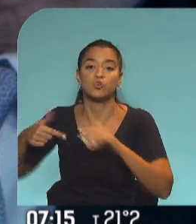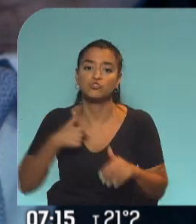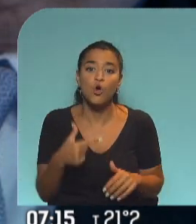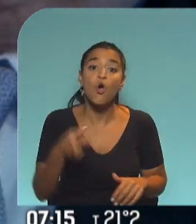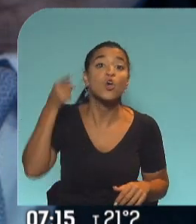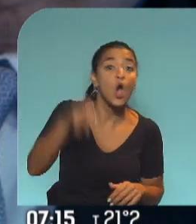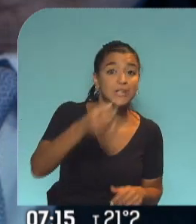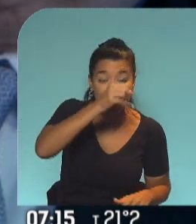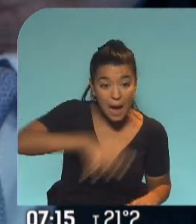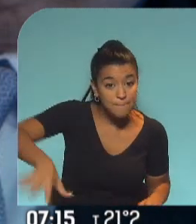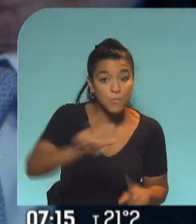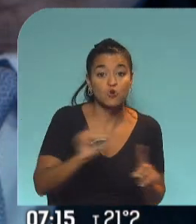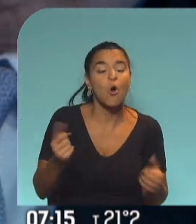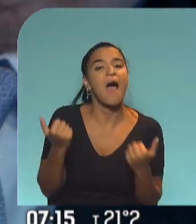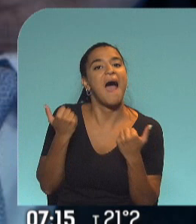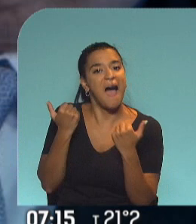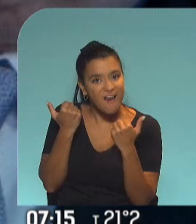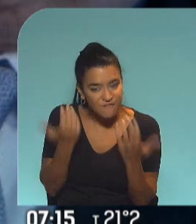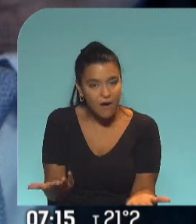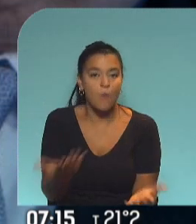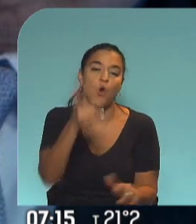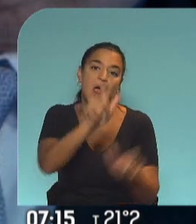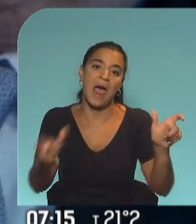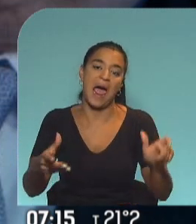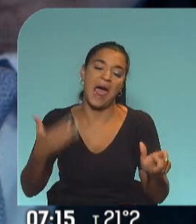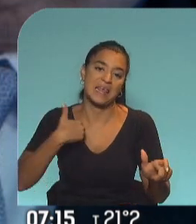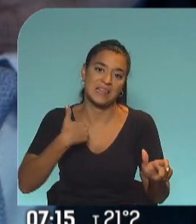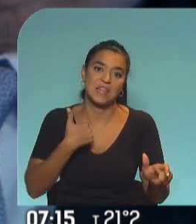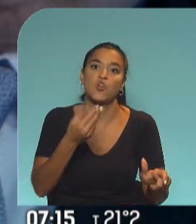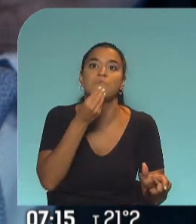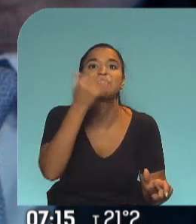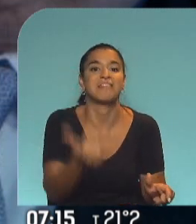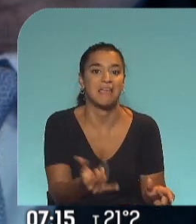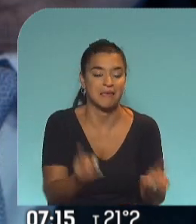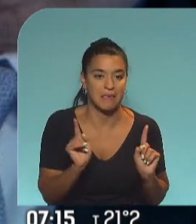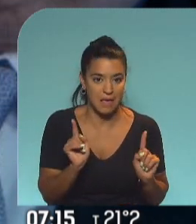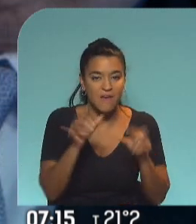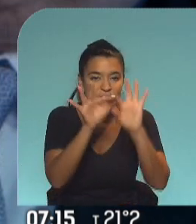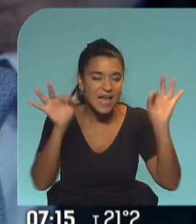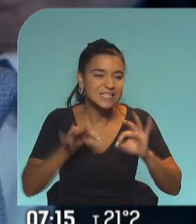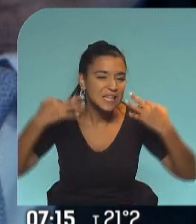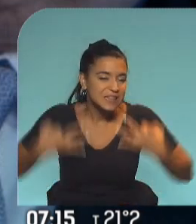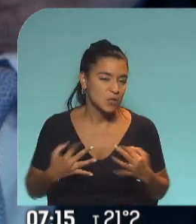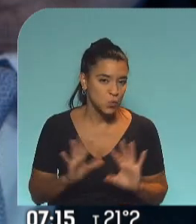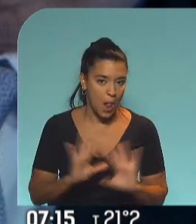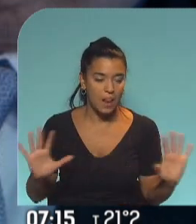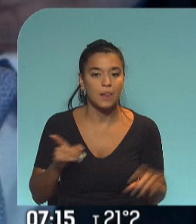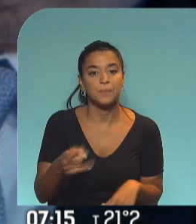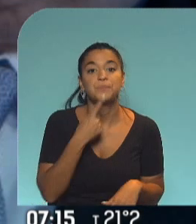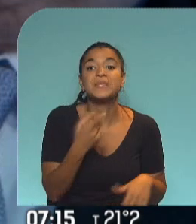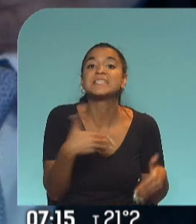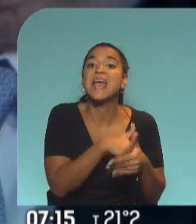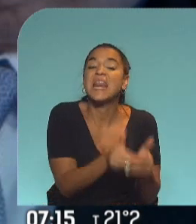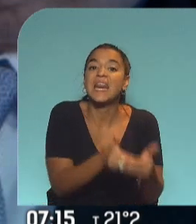en contra del campo, estoy a favor de la mesa de los argentinos. Esa fue la frase textual. Bien, las retenciones